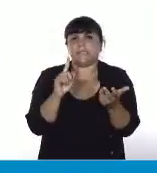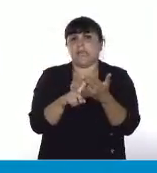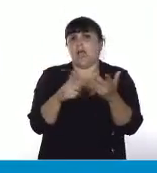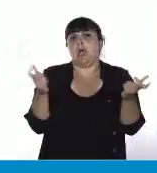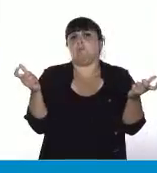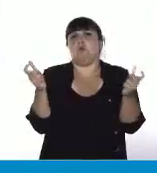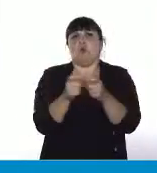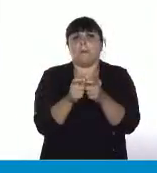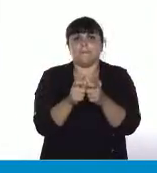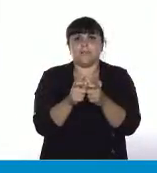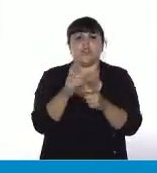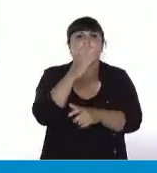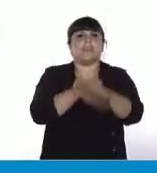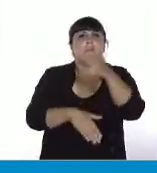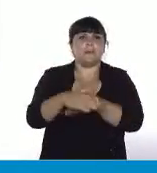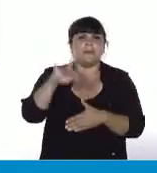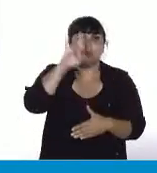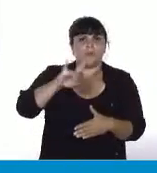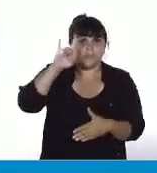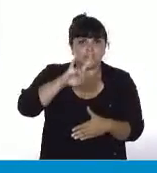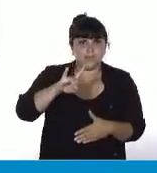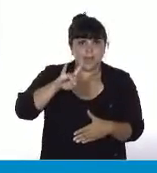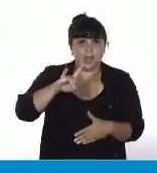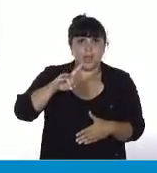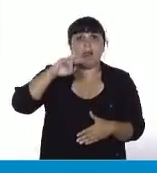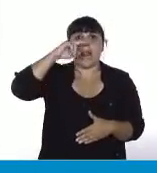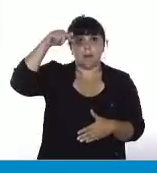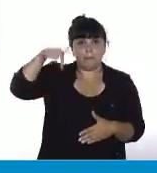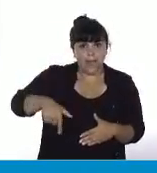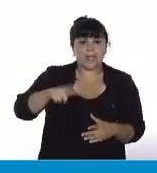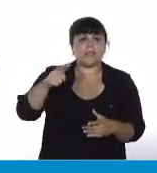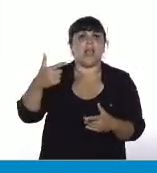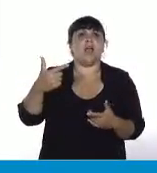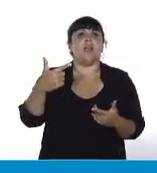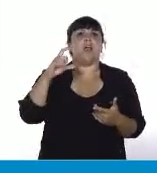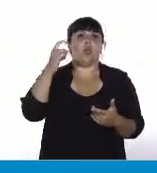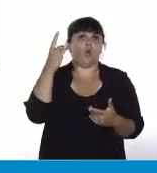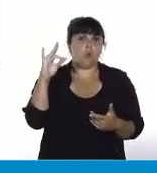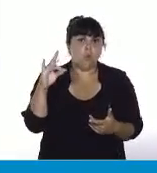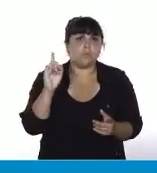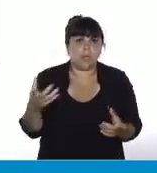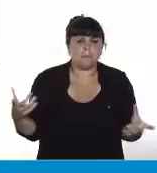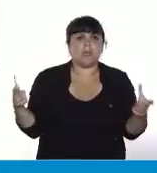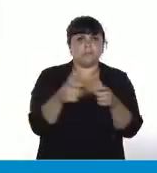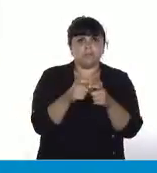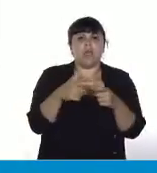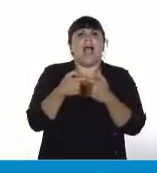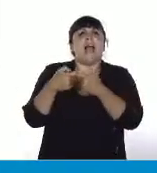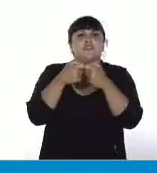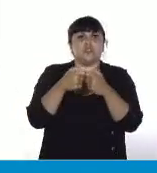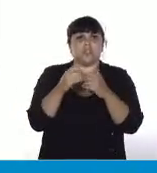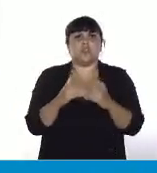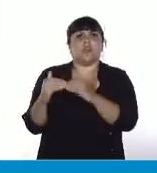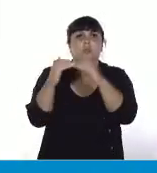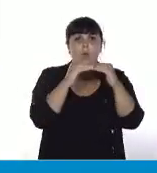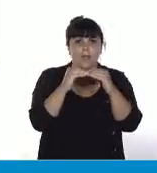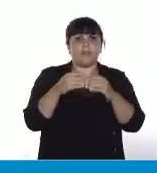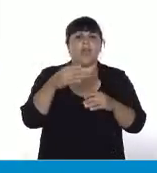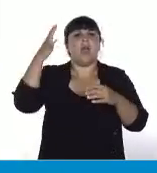Universitaria de Discapacidad de la Universidad Nacional de La Plata, a la Asociación por la Igualdad y la Justicia,